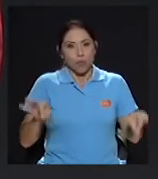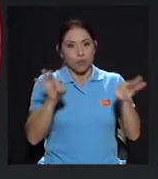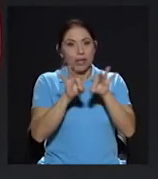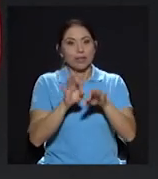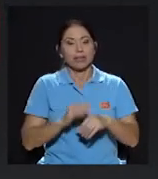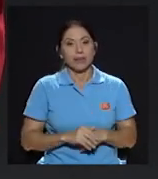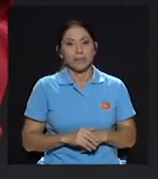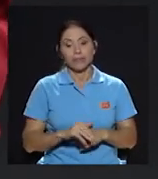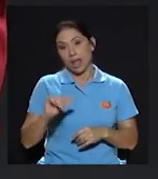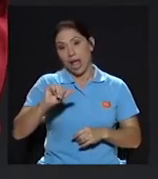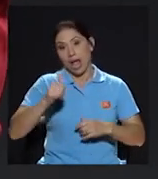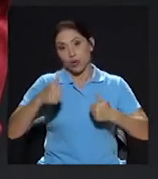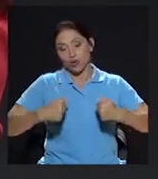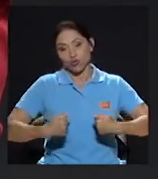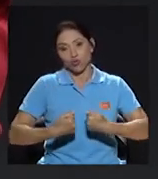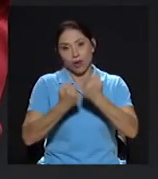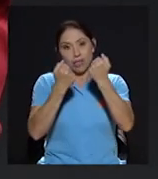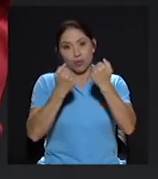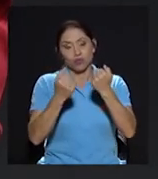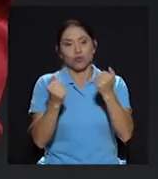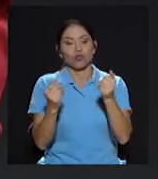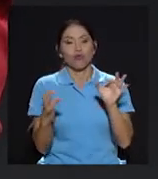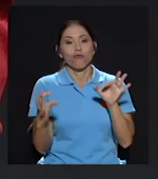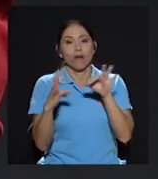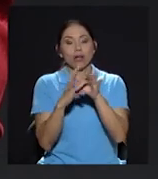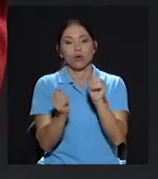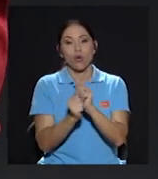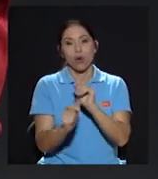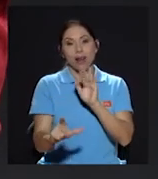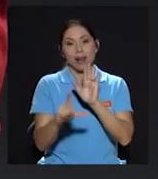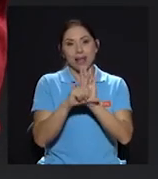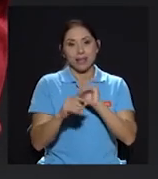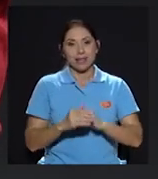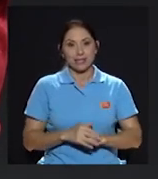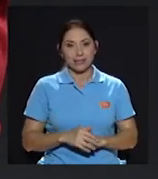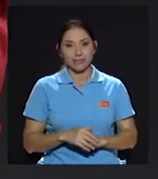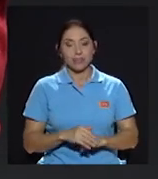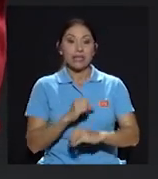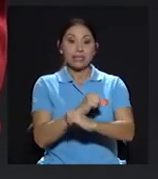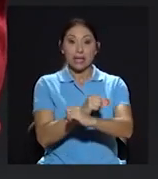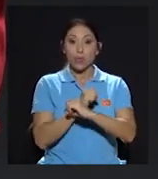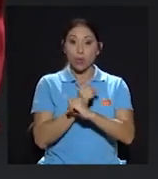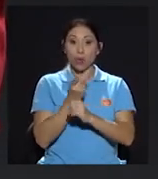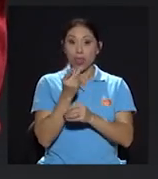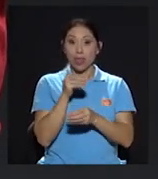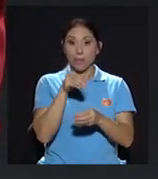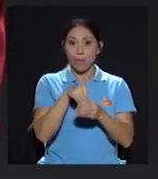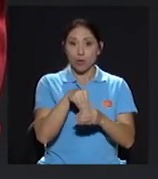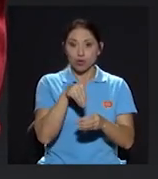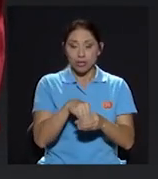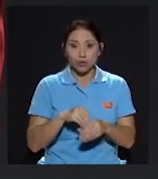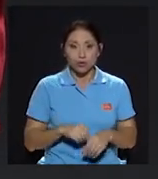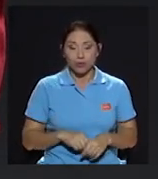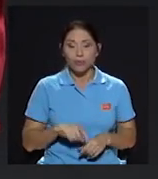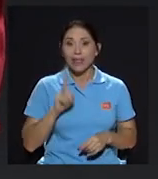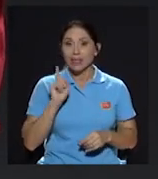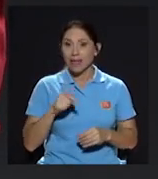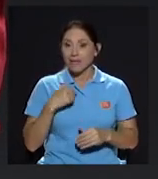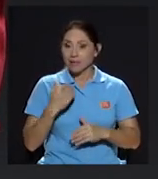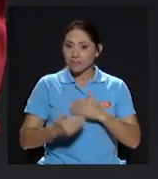tienen que ver con la parte de leyes seguro de depósitos hay que avanzar de manera